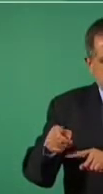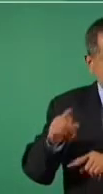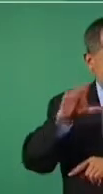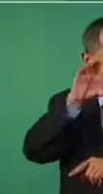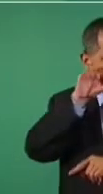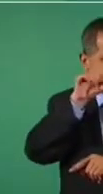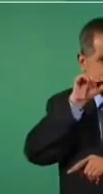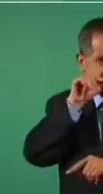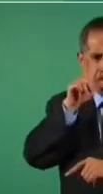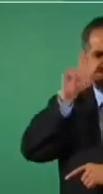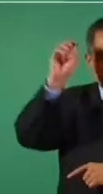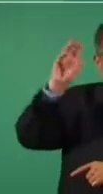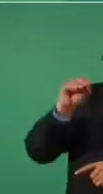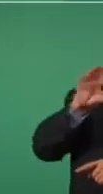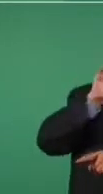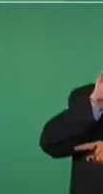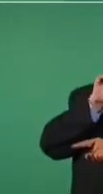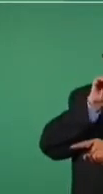naranja,